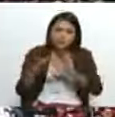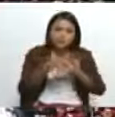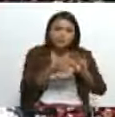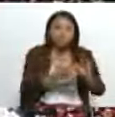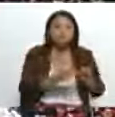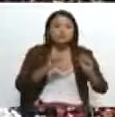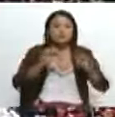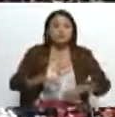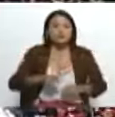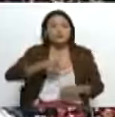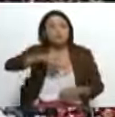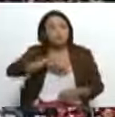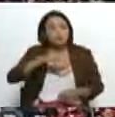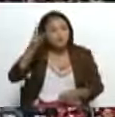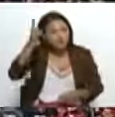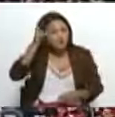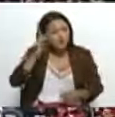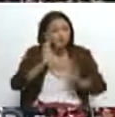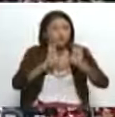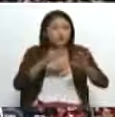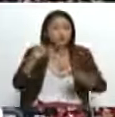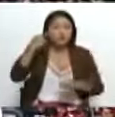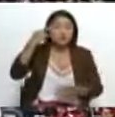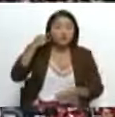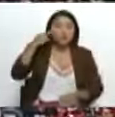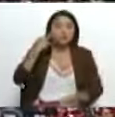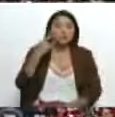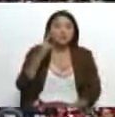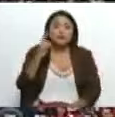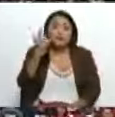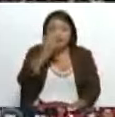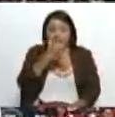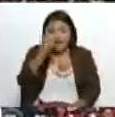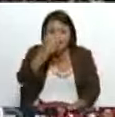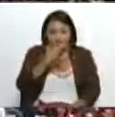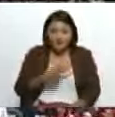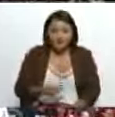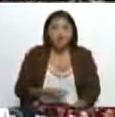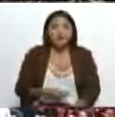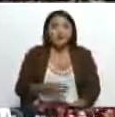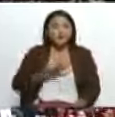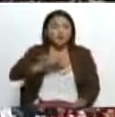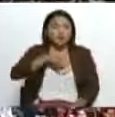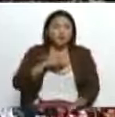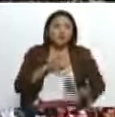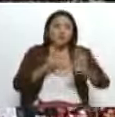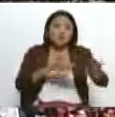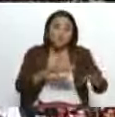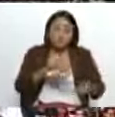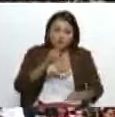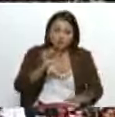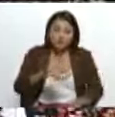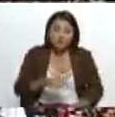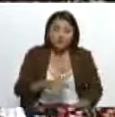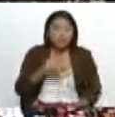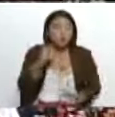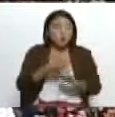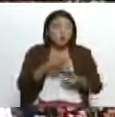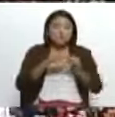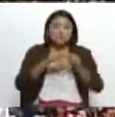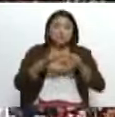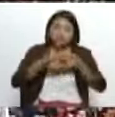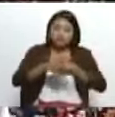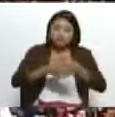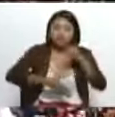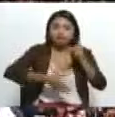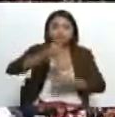con los pueblos indígenas y los afrodescendientes para seguir dando la lucha que tengamos que dar hasta